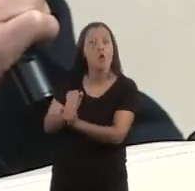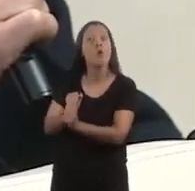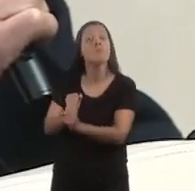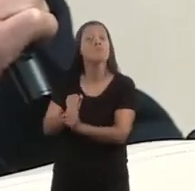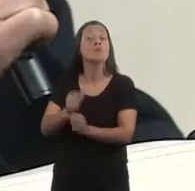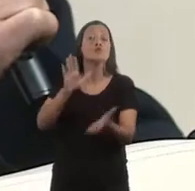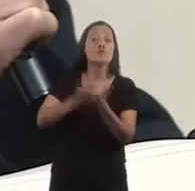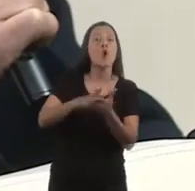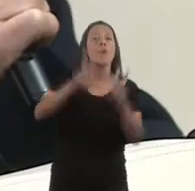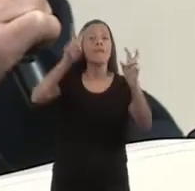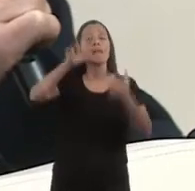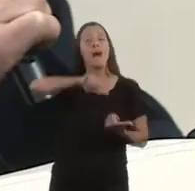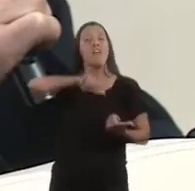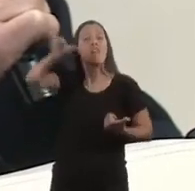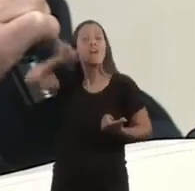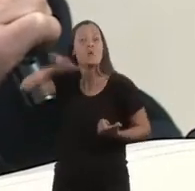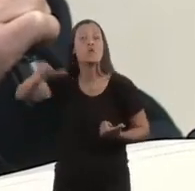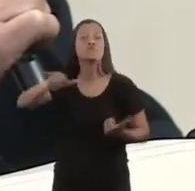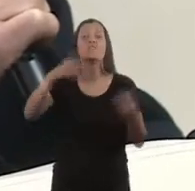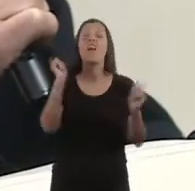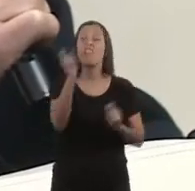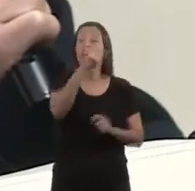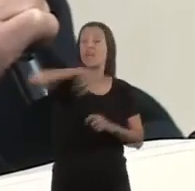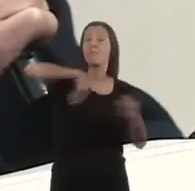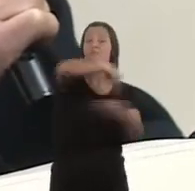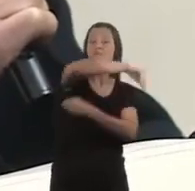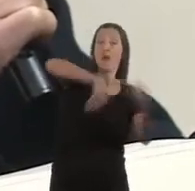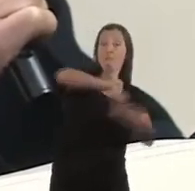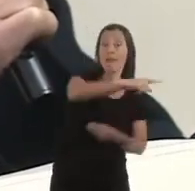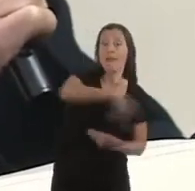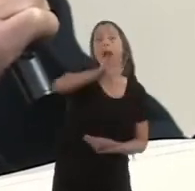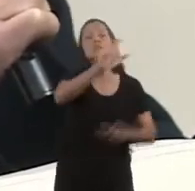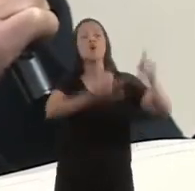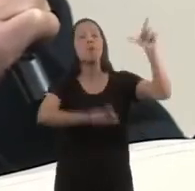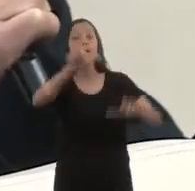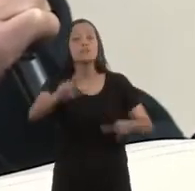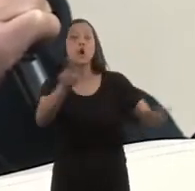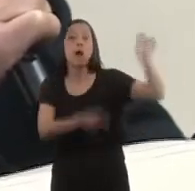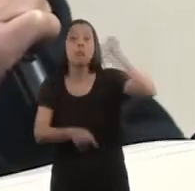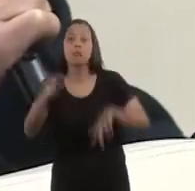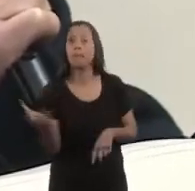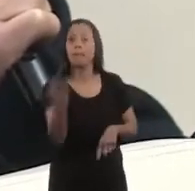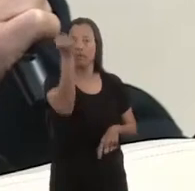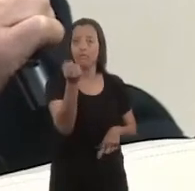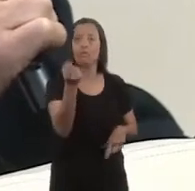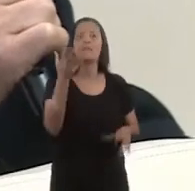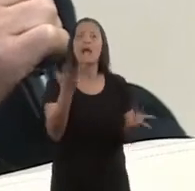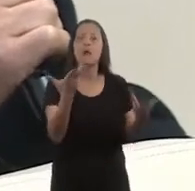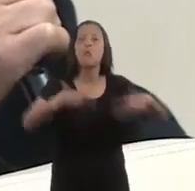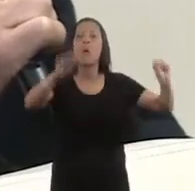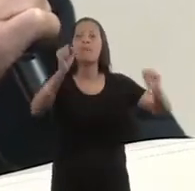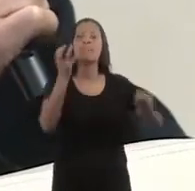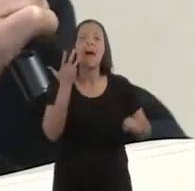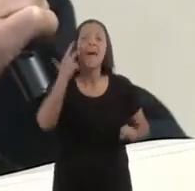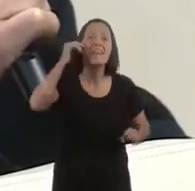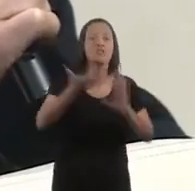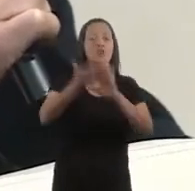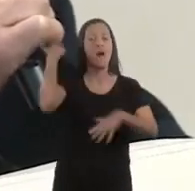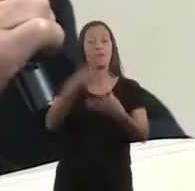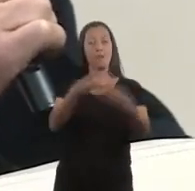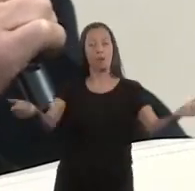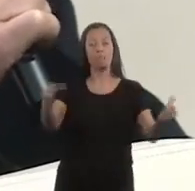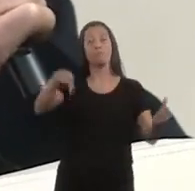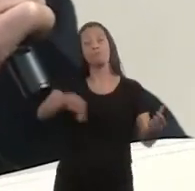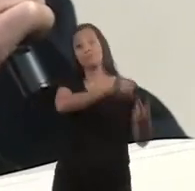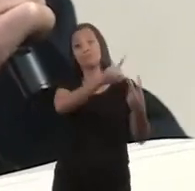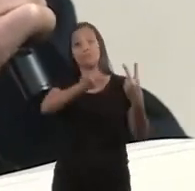las denuncias de familiares o de personas que buscan recuperar a sus nietos. Y por otro lado,